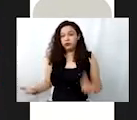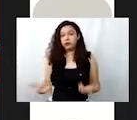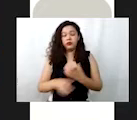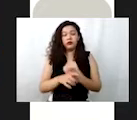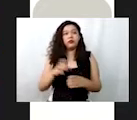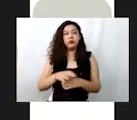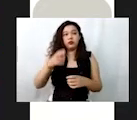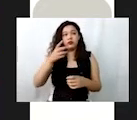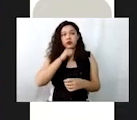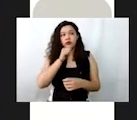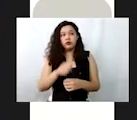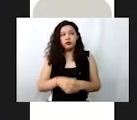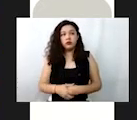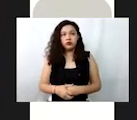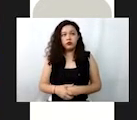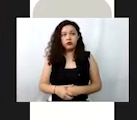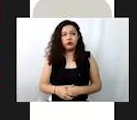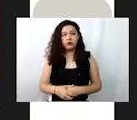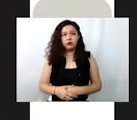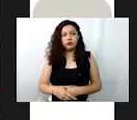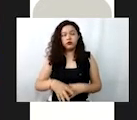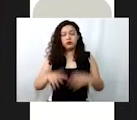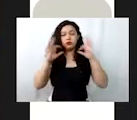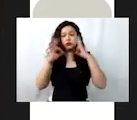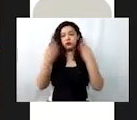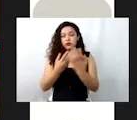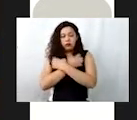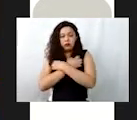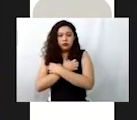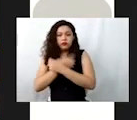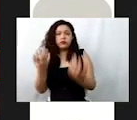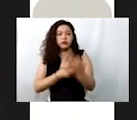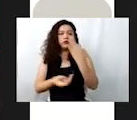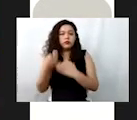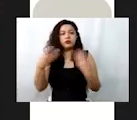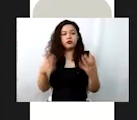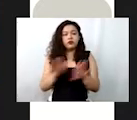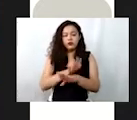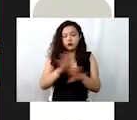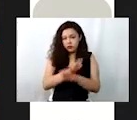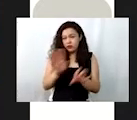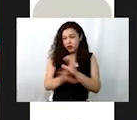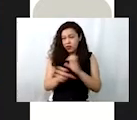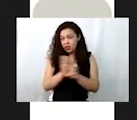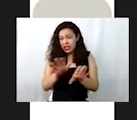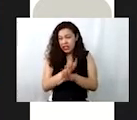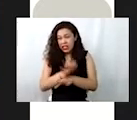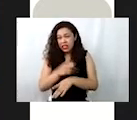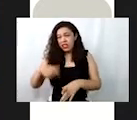y entonces está formando y educando. A todo el mundo nos gustaría que cambiasen determinadas cosas dentro de nuestra